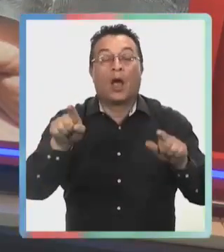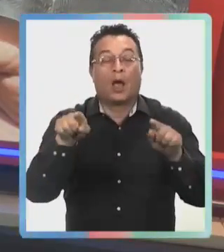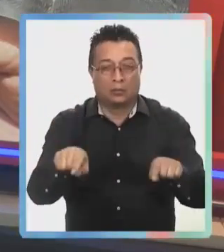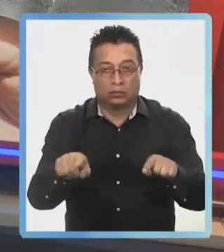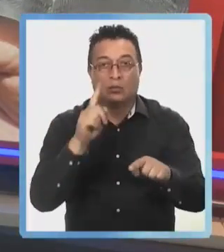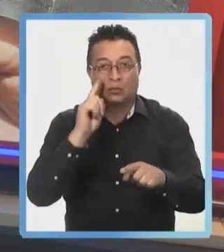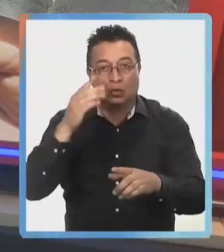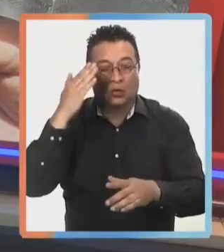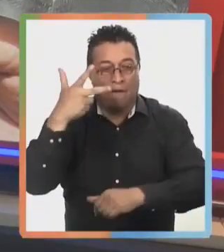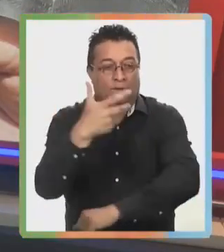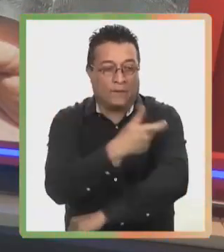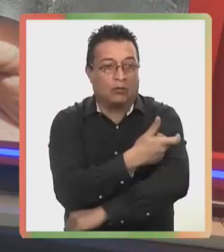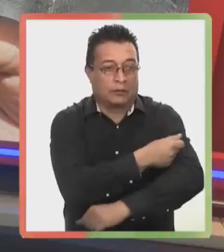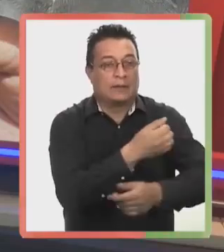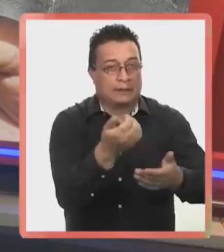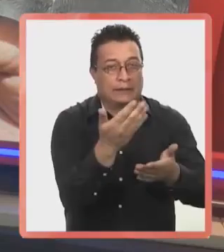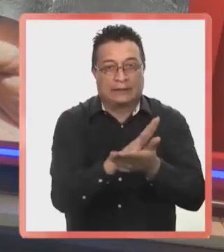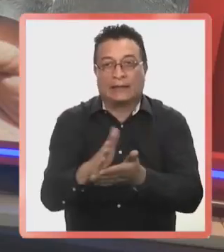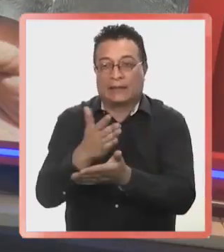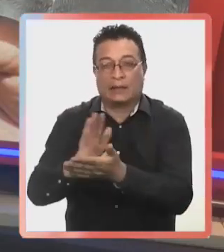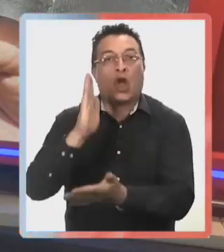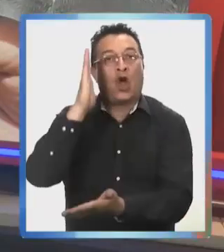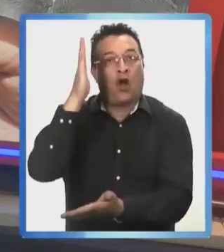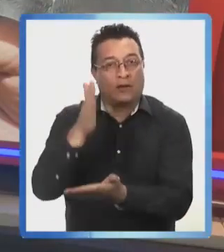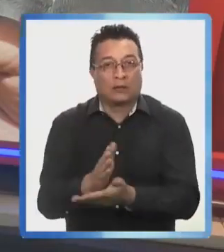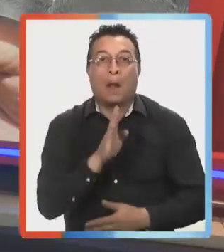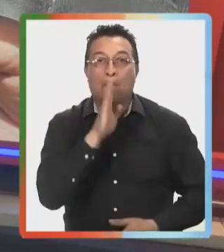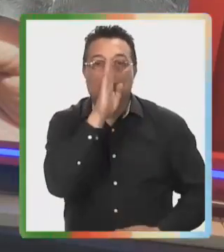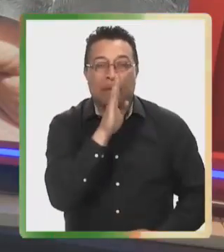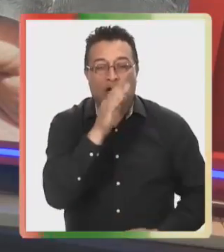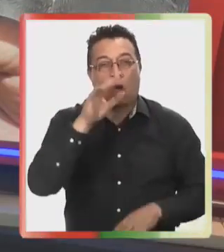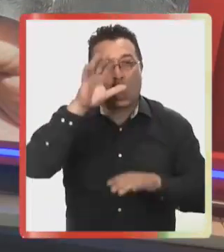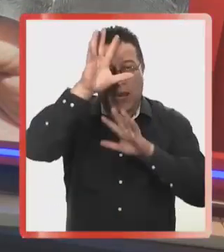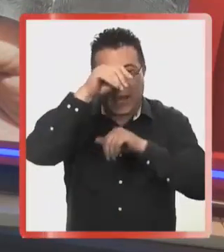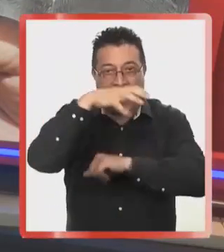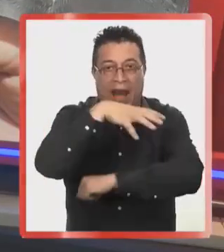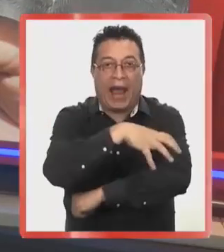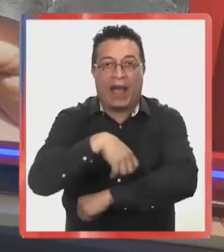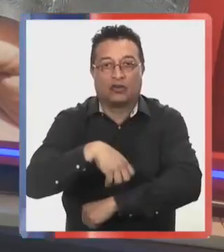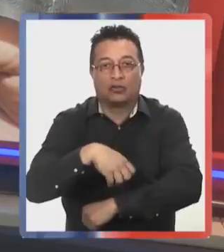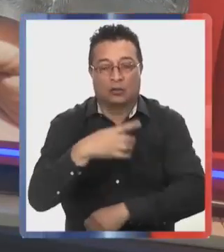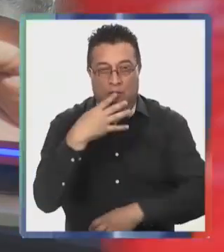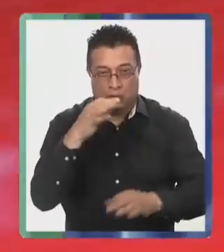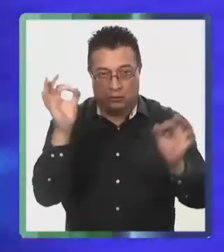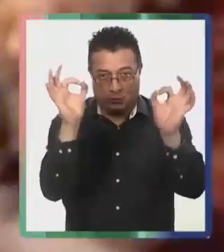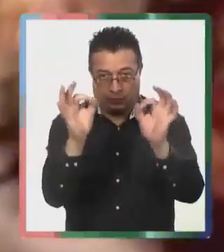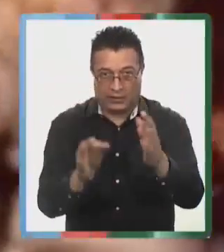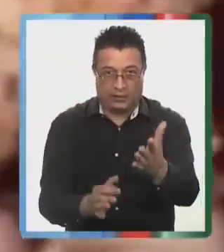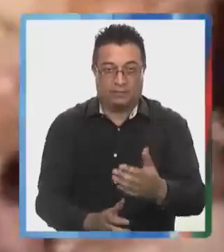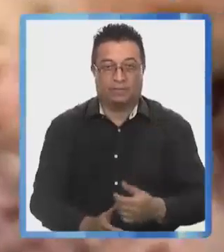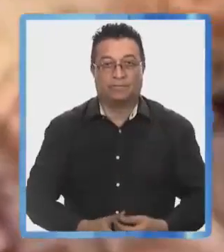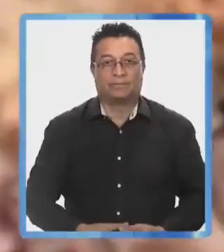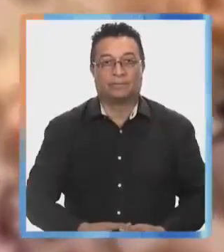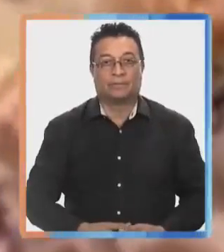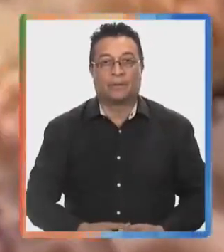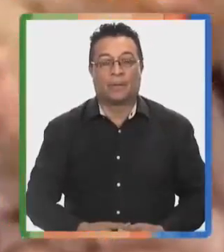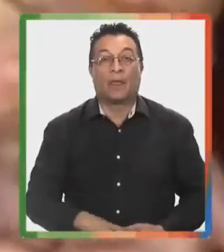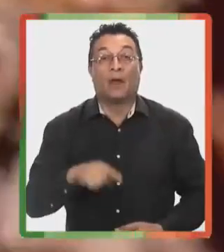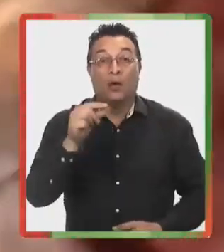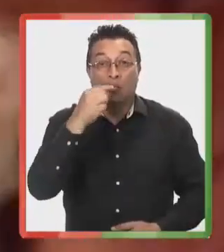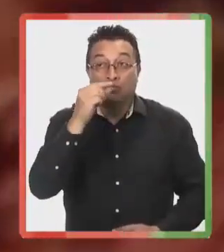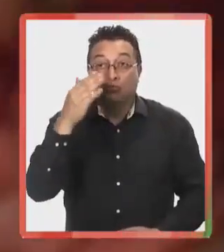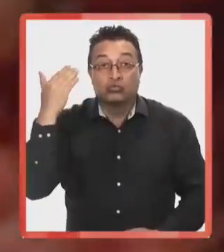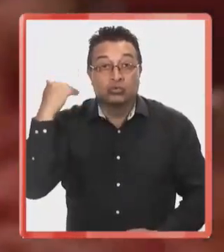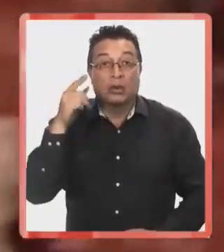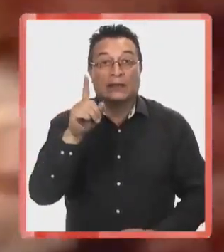realizar jornadas de vacunación gratuita y obligatoria para perros y gatos. BTV2 nos explica. Durante los últimos días,